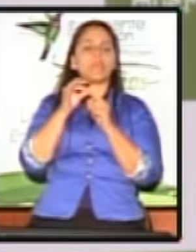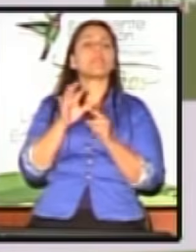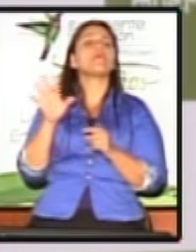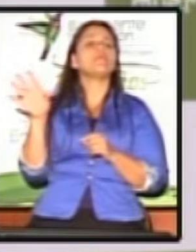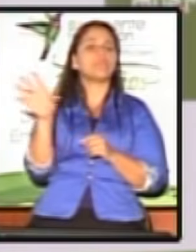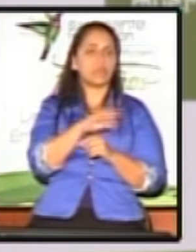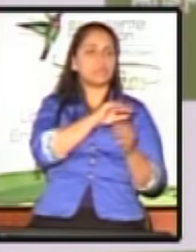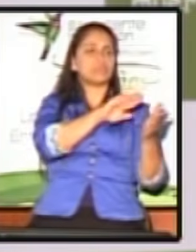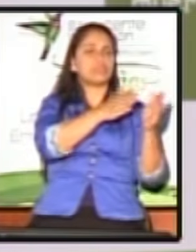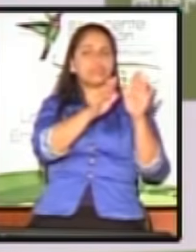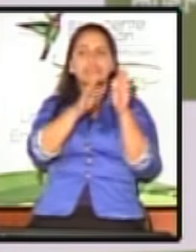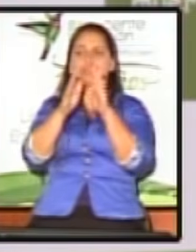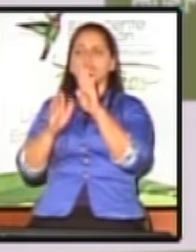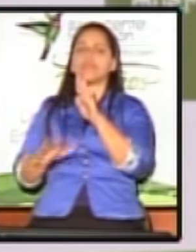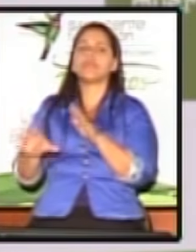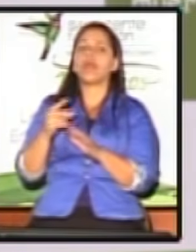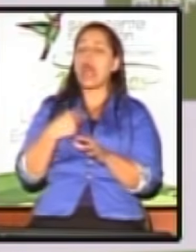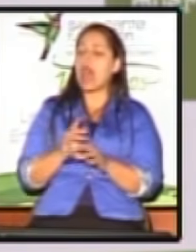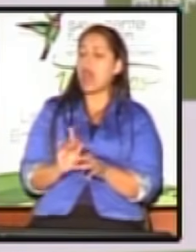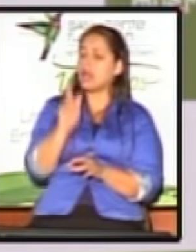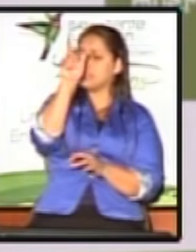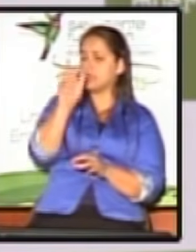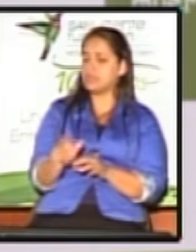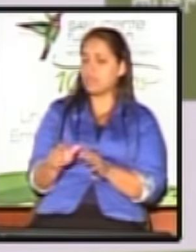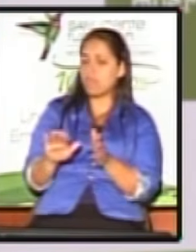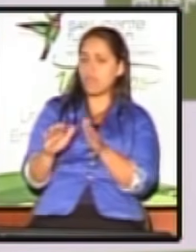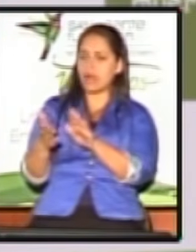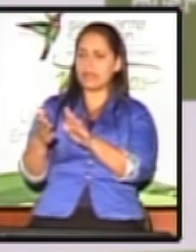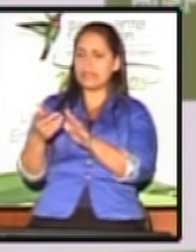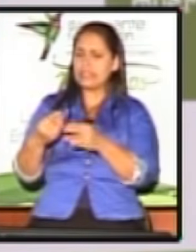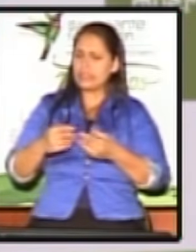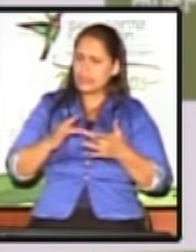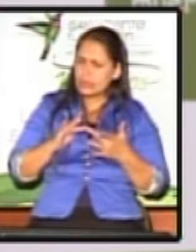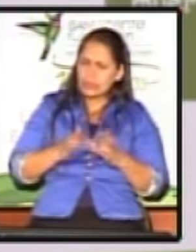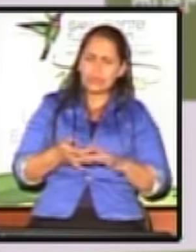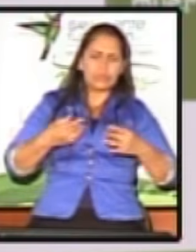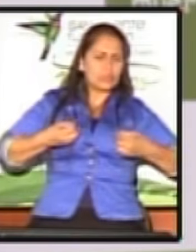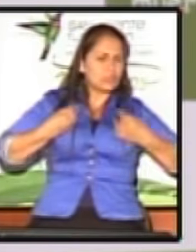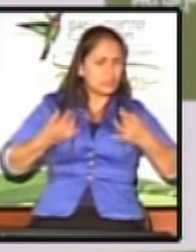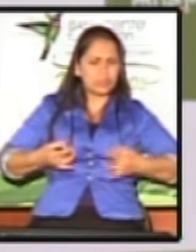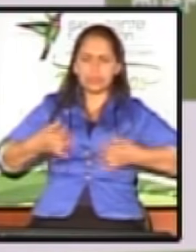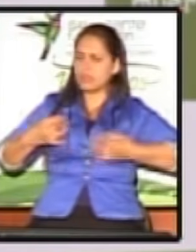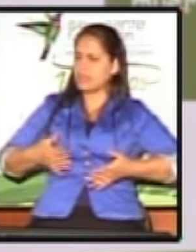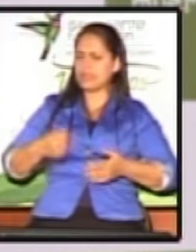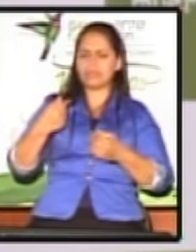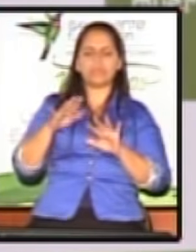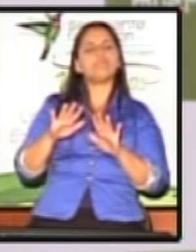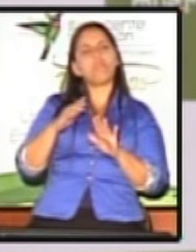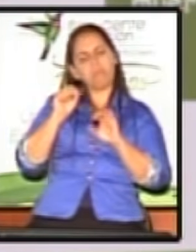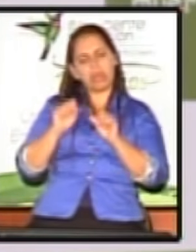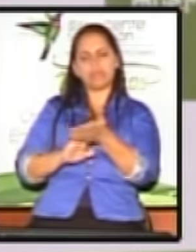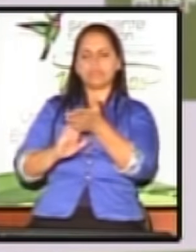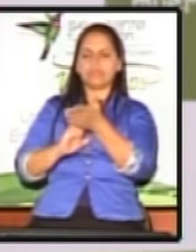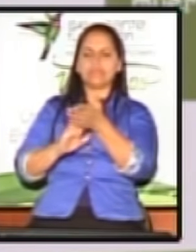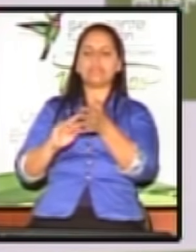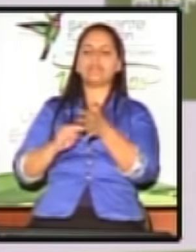morir, pero si uno puede salvar a una persona de pasar por días de tortura, puede decir que tiene